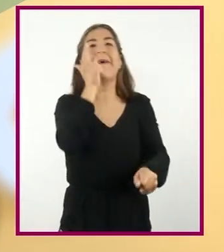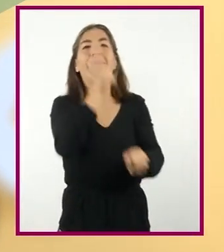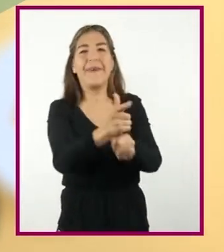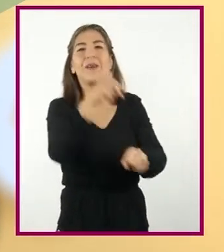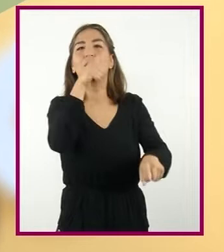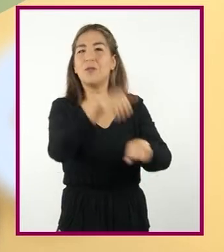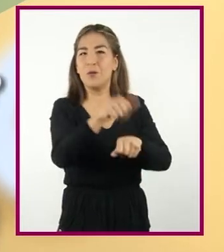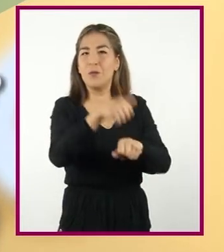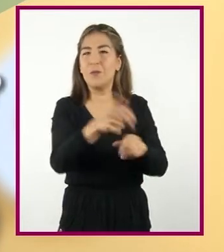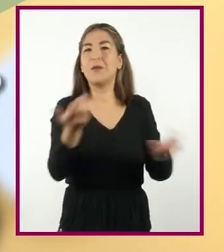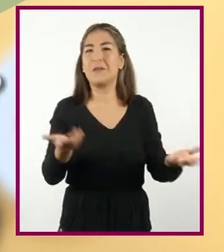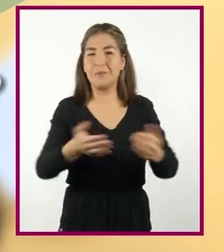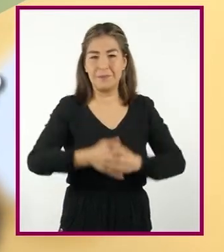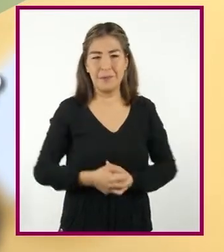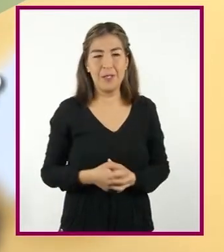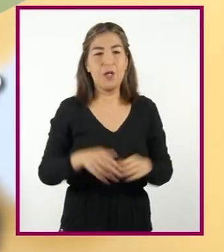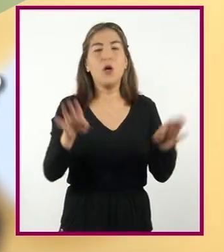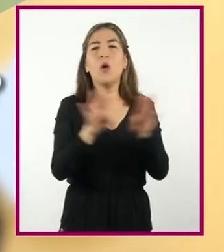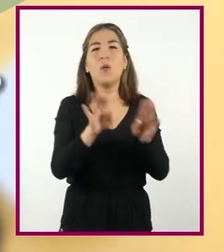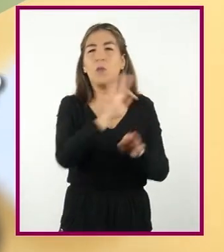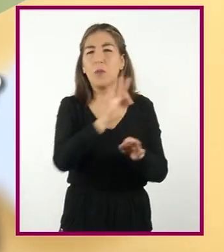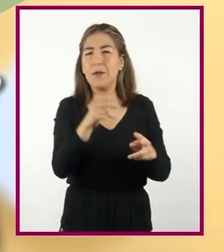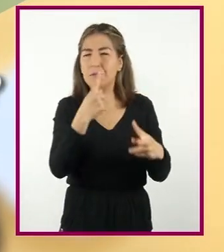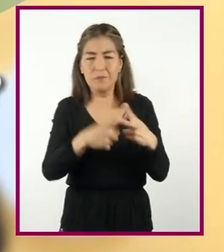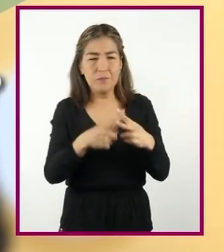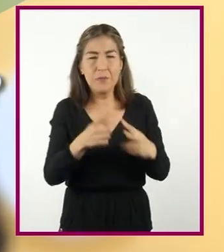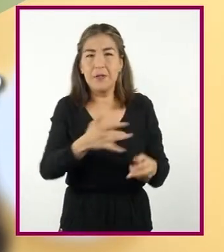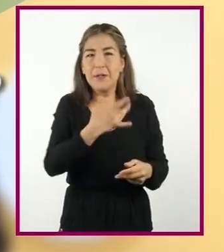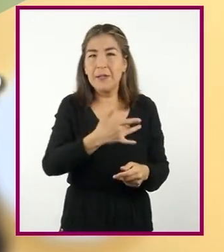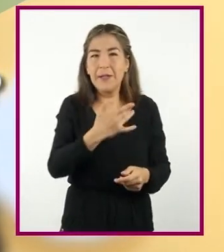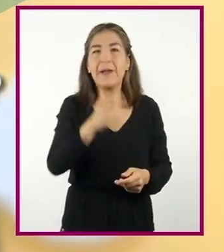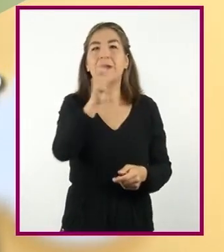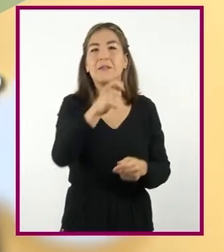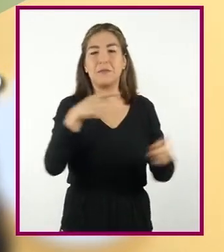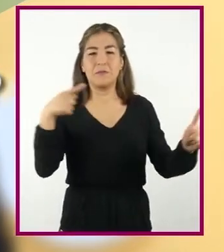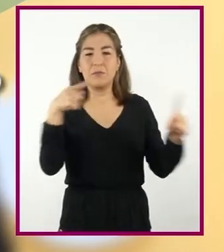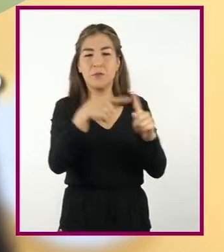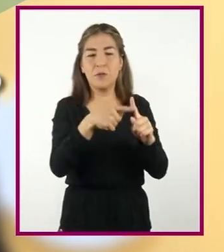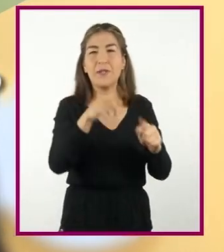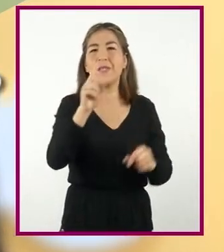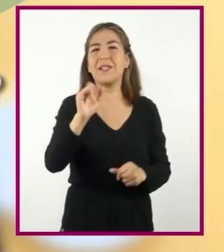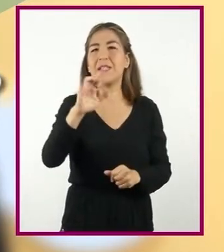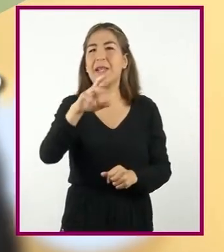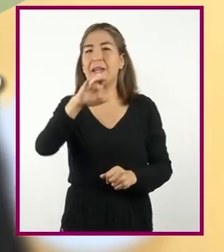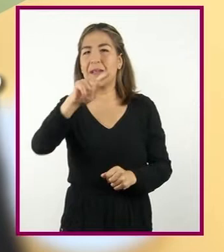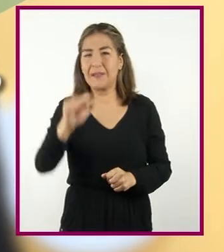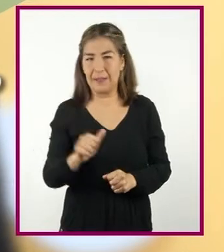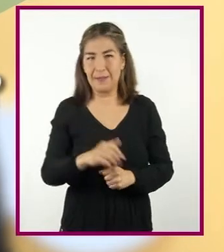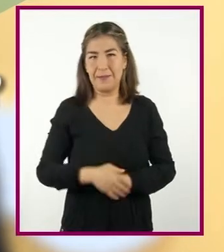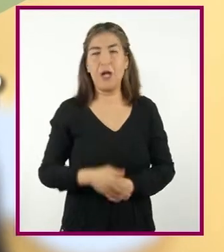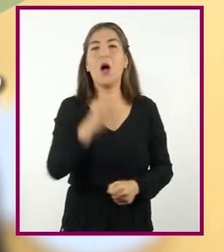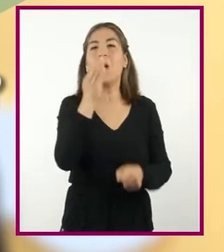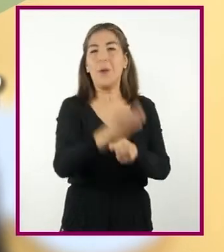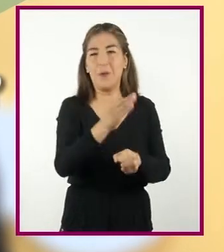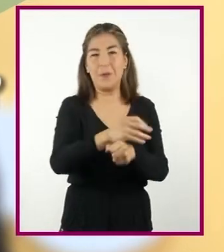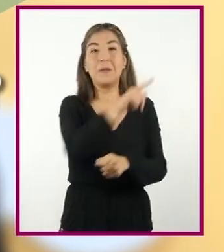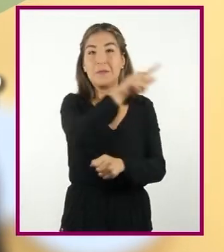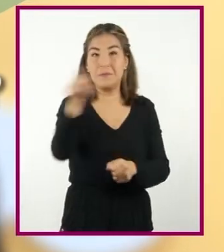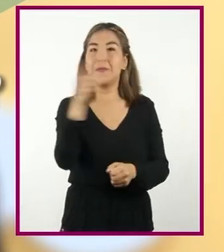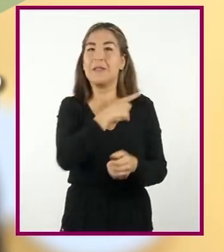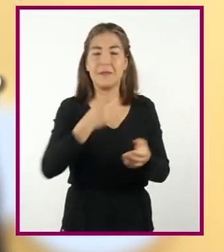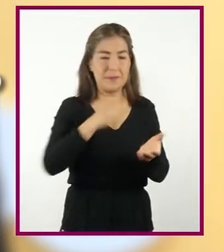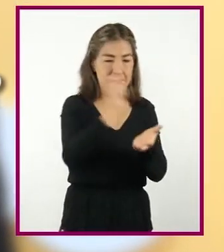directa? ¿Cómo podemos calcular el factor o constante de proporcionalidad directa? Es momento de que registren